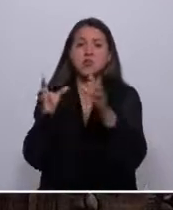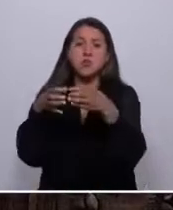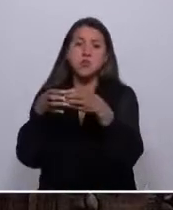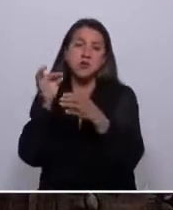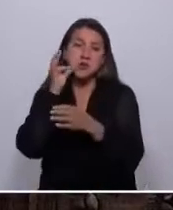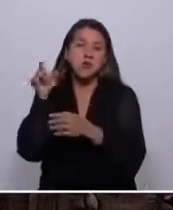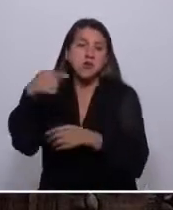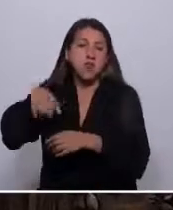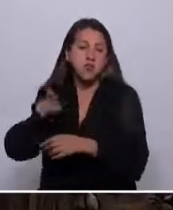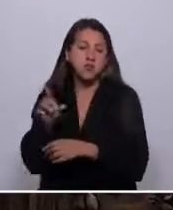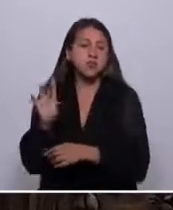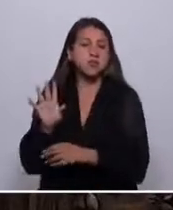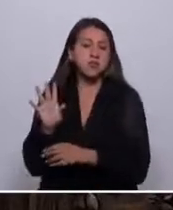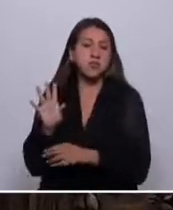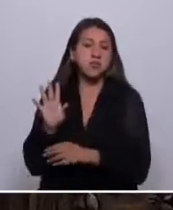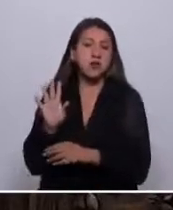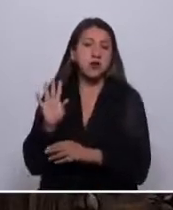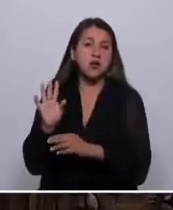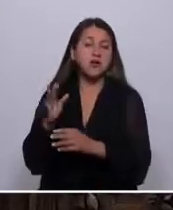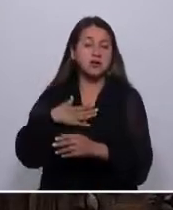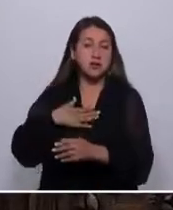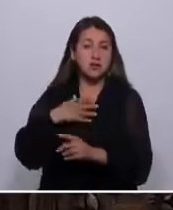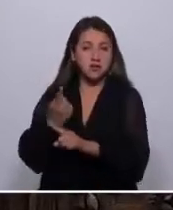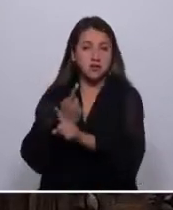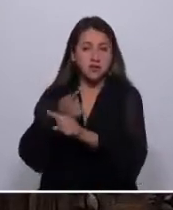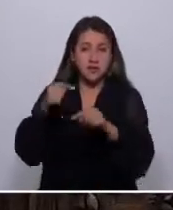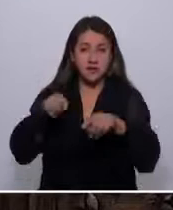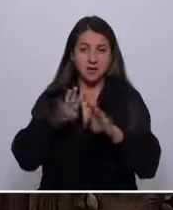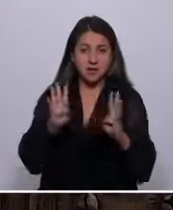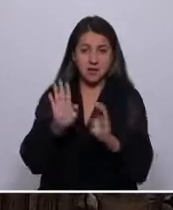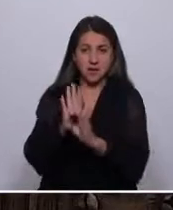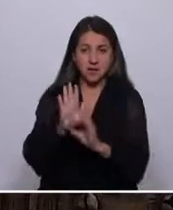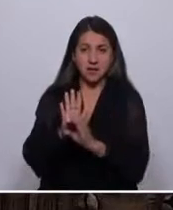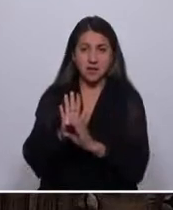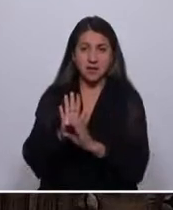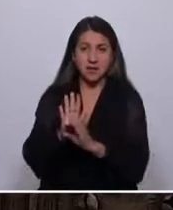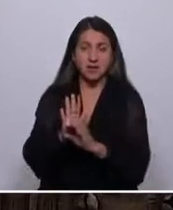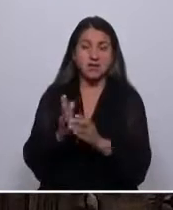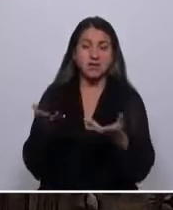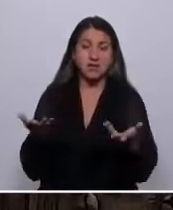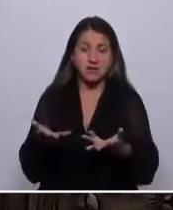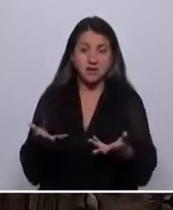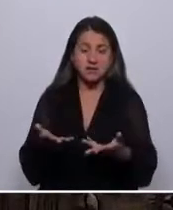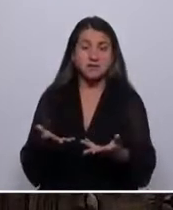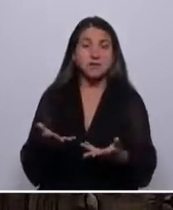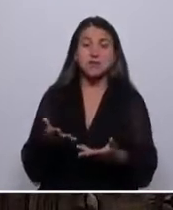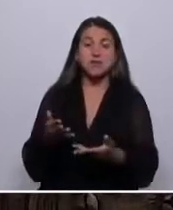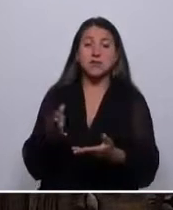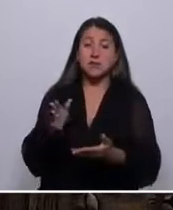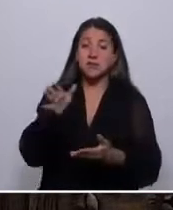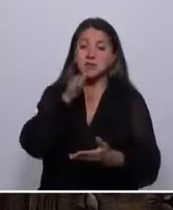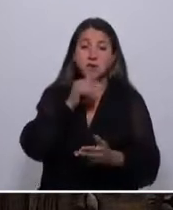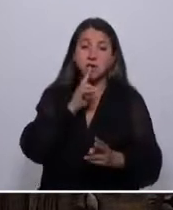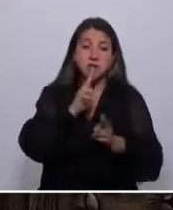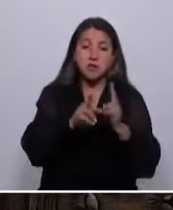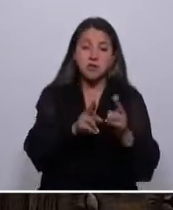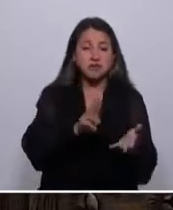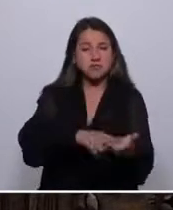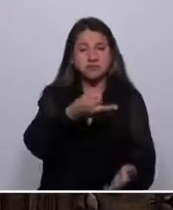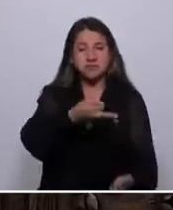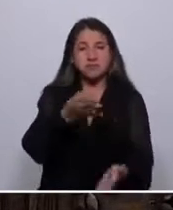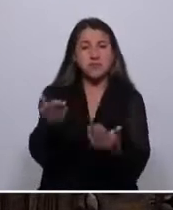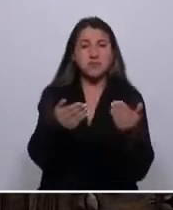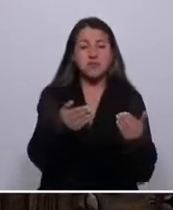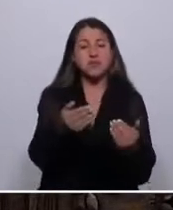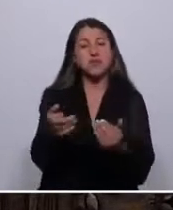abordados o se han anunciado abordar en esta convención, que es evidente que no responden a las verdaderas necesidades de los chilenos